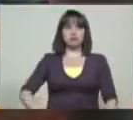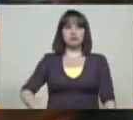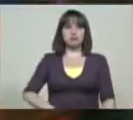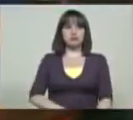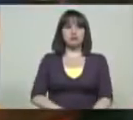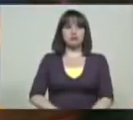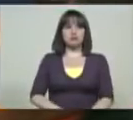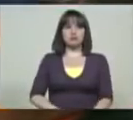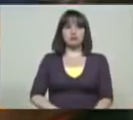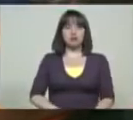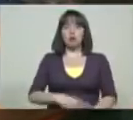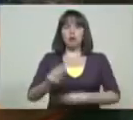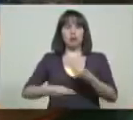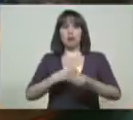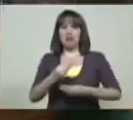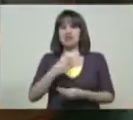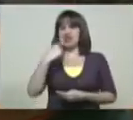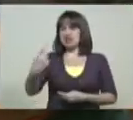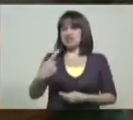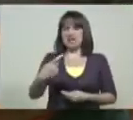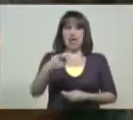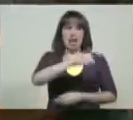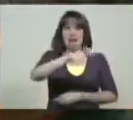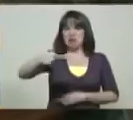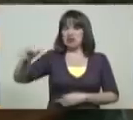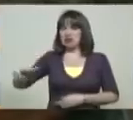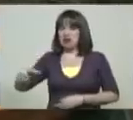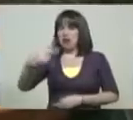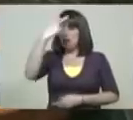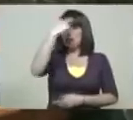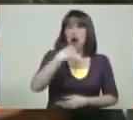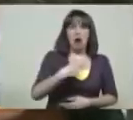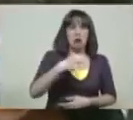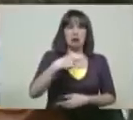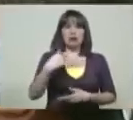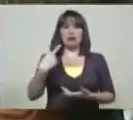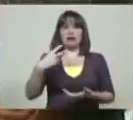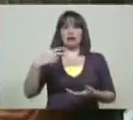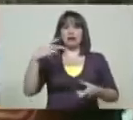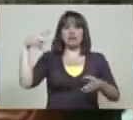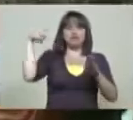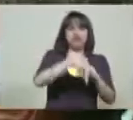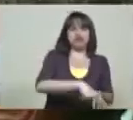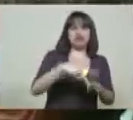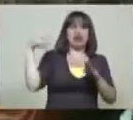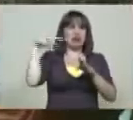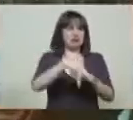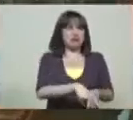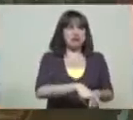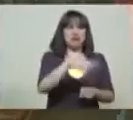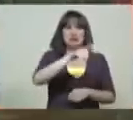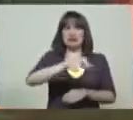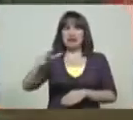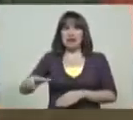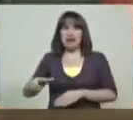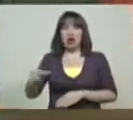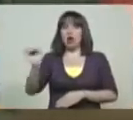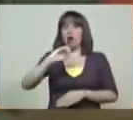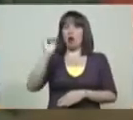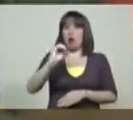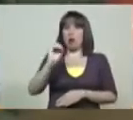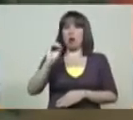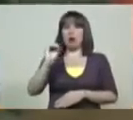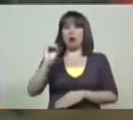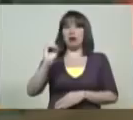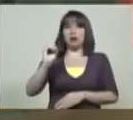capitalismo puede sacar a los millones de seres humanos de la miseria, del hambre, de la explotación, de su condición? ¿O es que el capitalismo